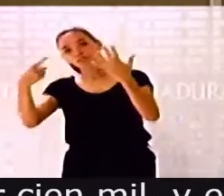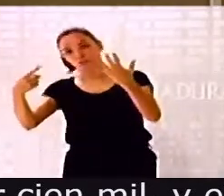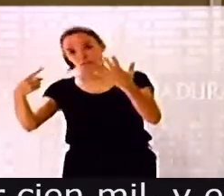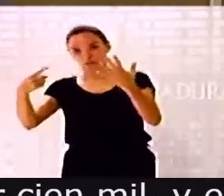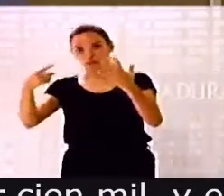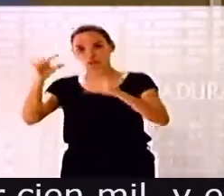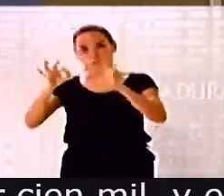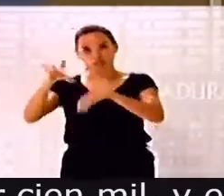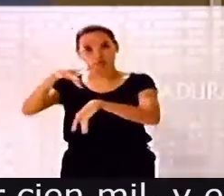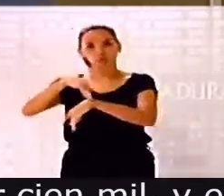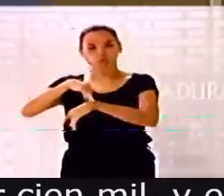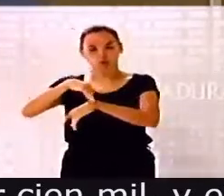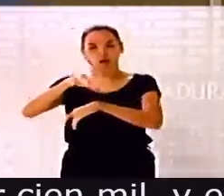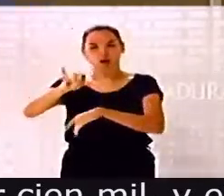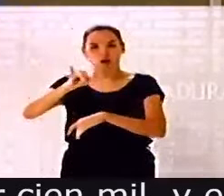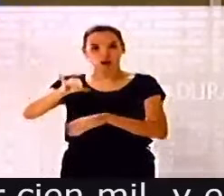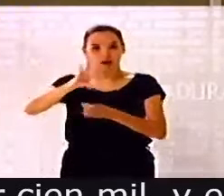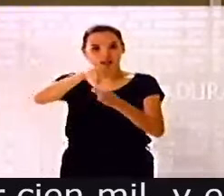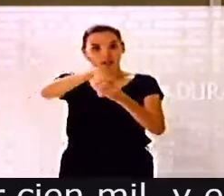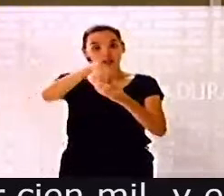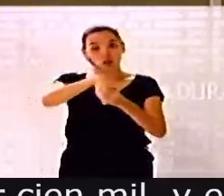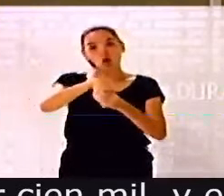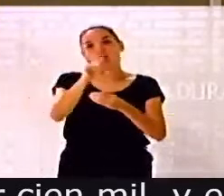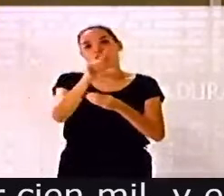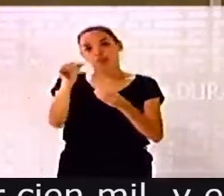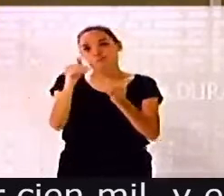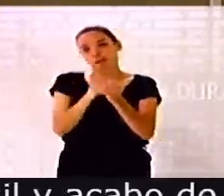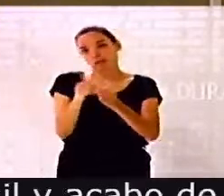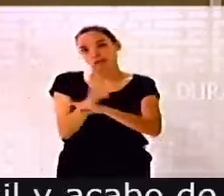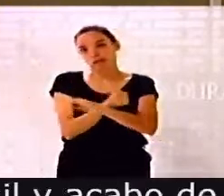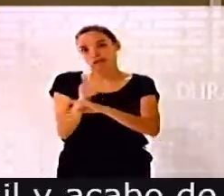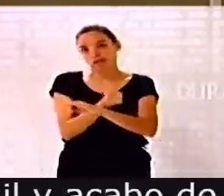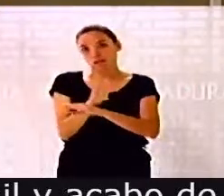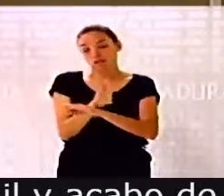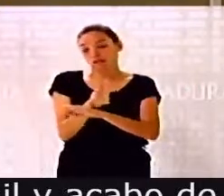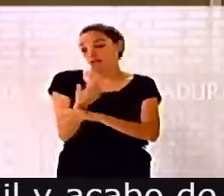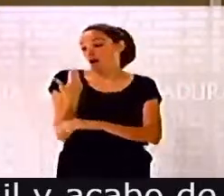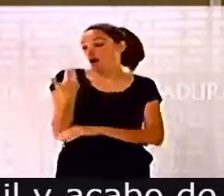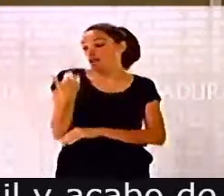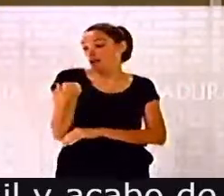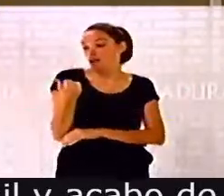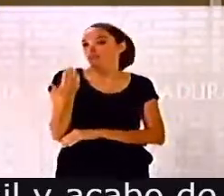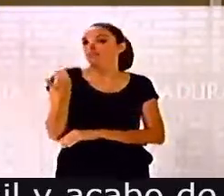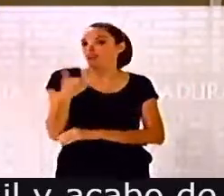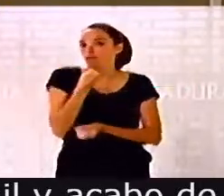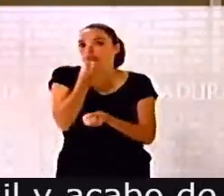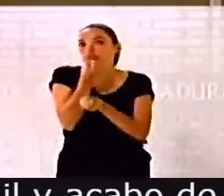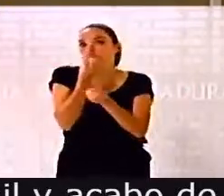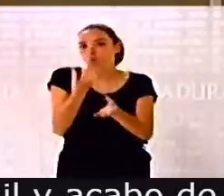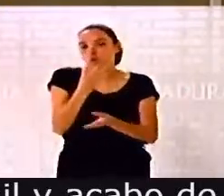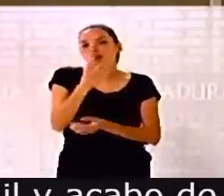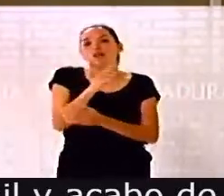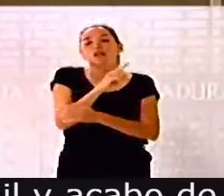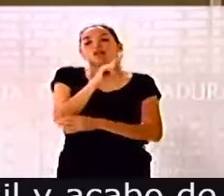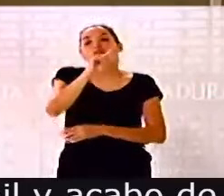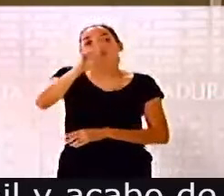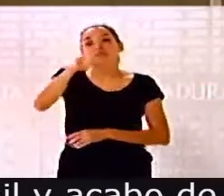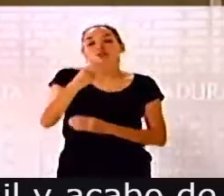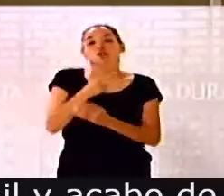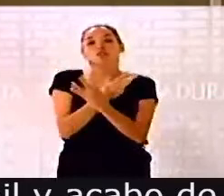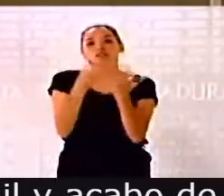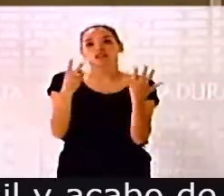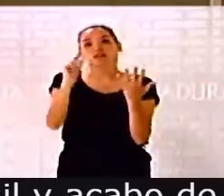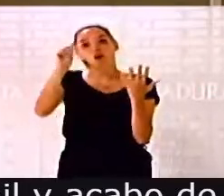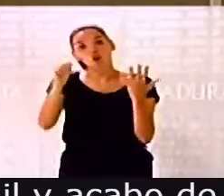100.000. Y les acabo de dar la incidencia acumulada que se declaró ayer, que estamos en 117,17. Por